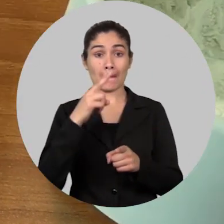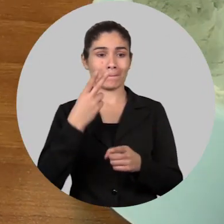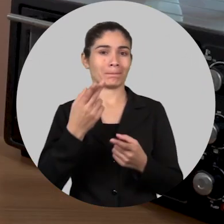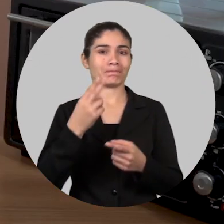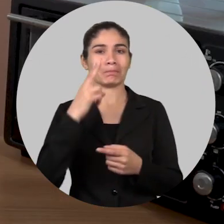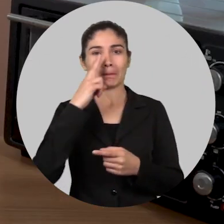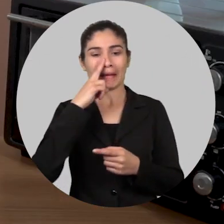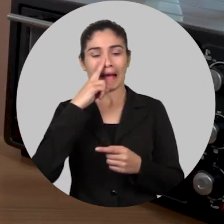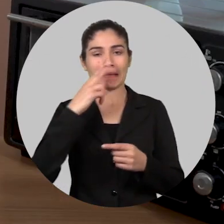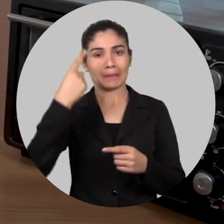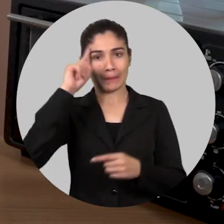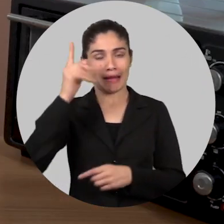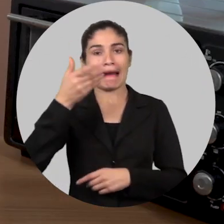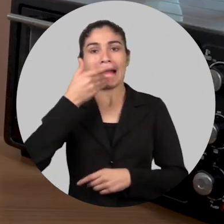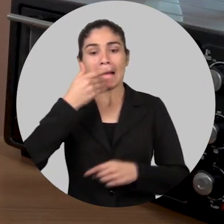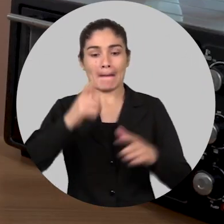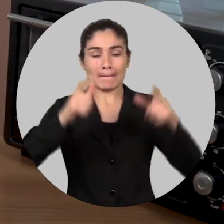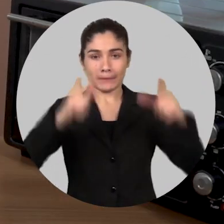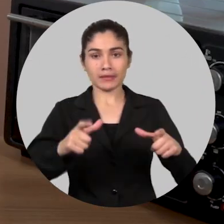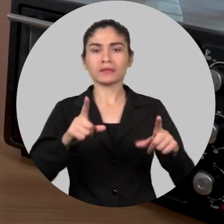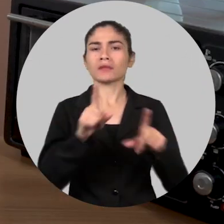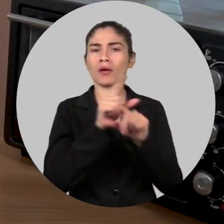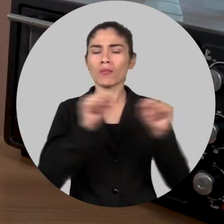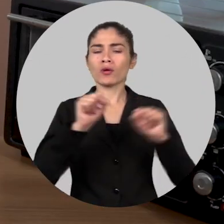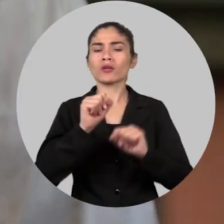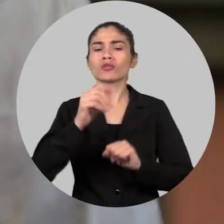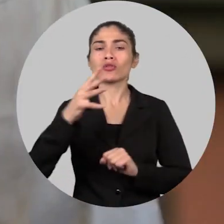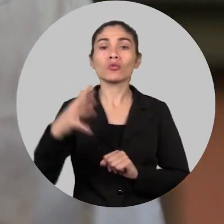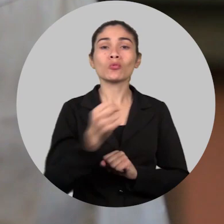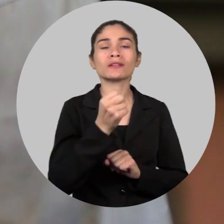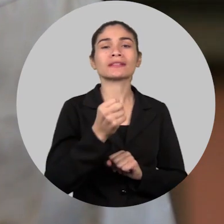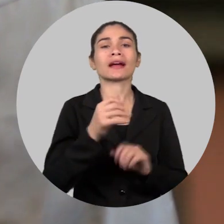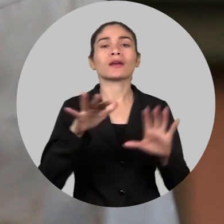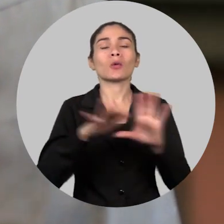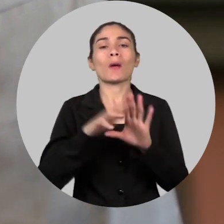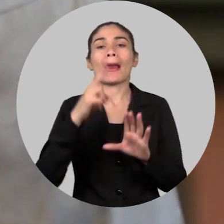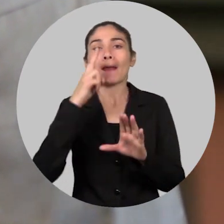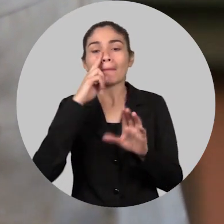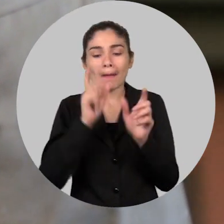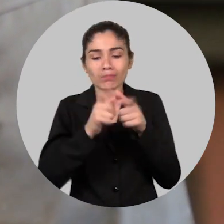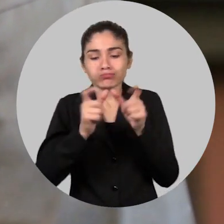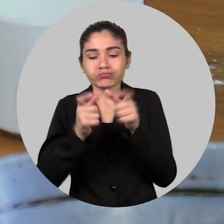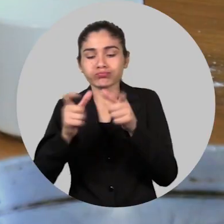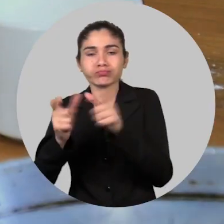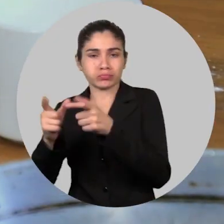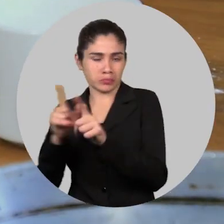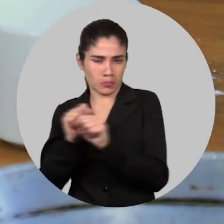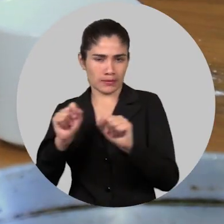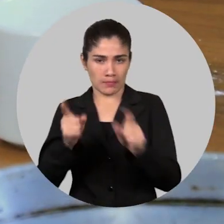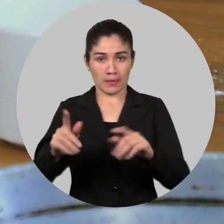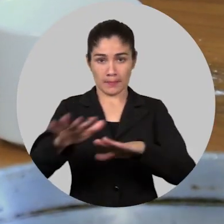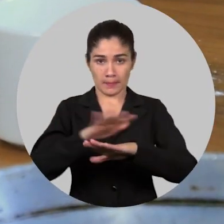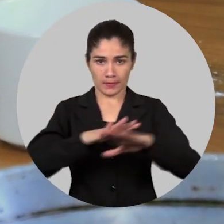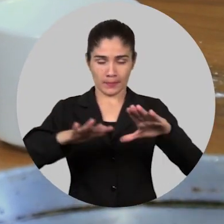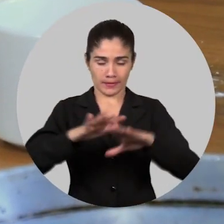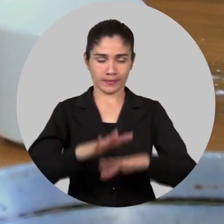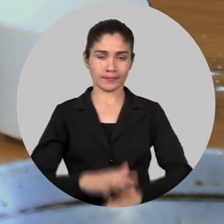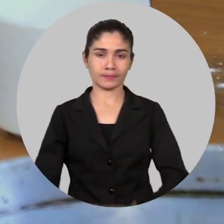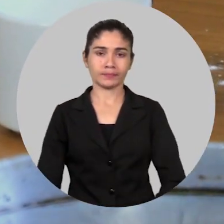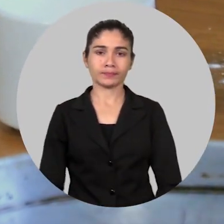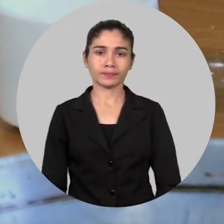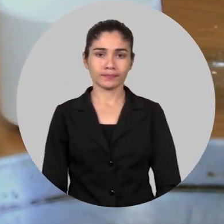esta misma receta de la masa casera de pizza, nosotros podemos hacer unos pancitos tipo